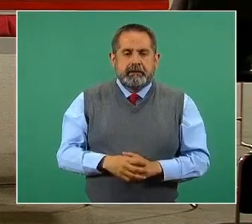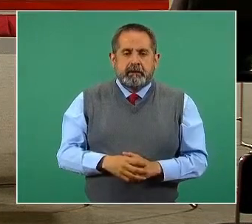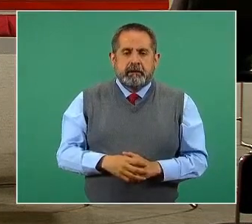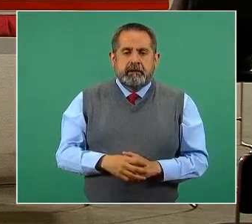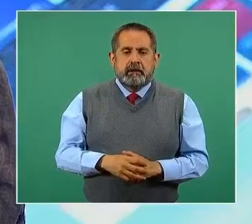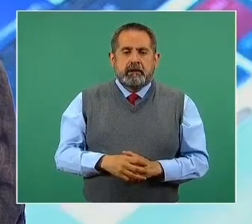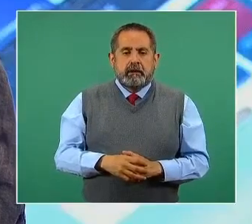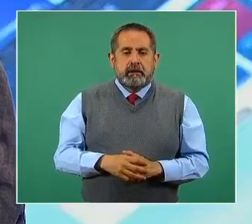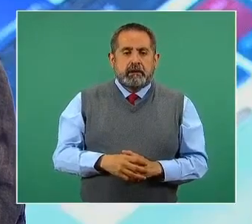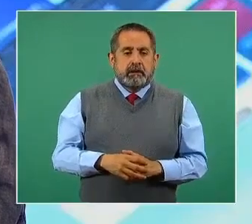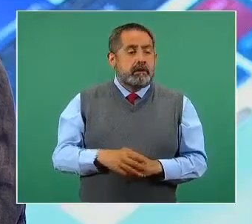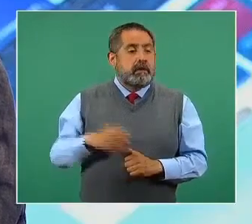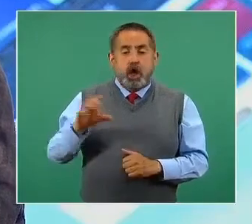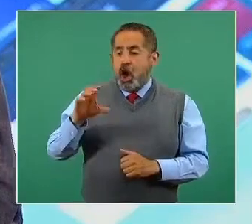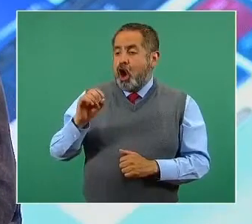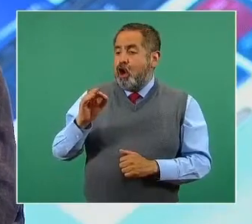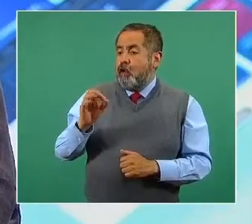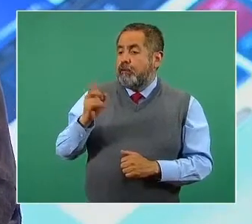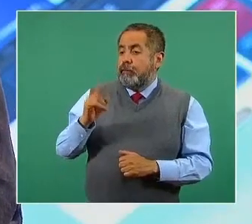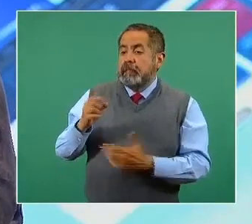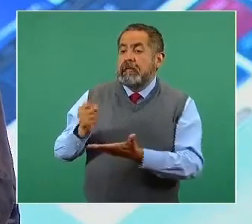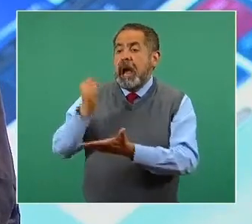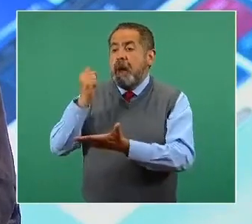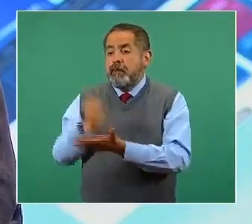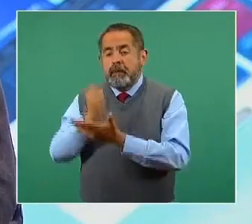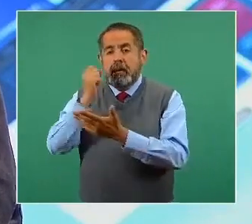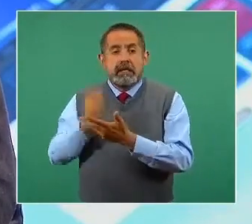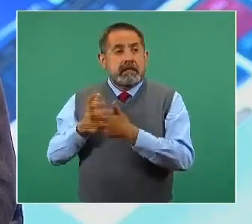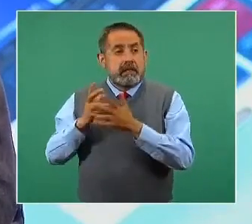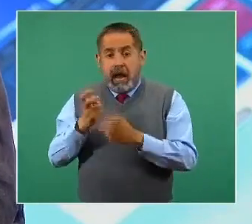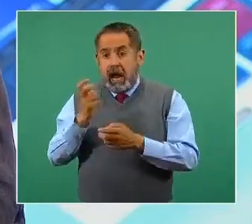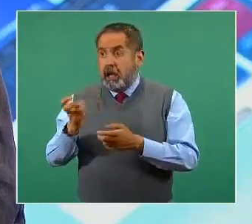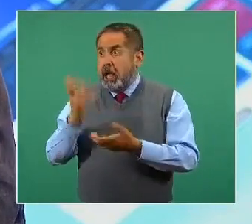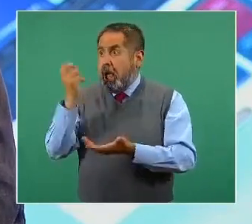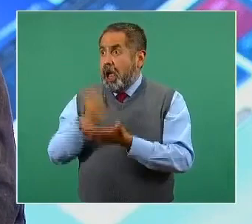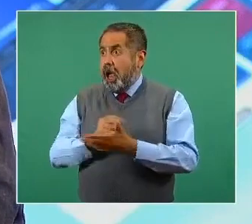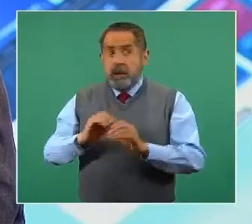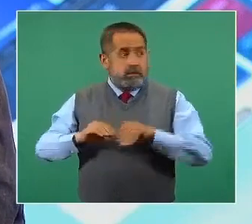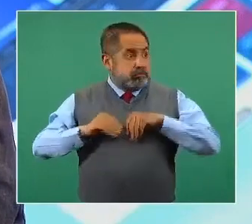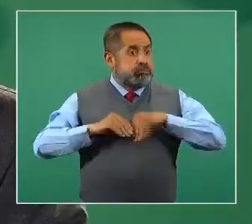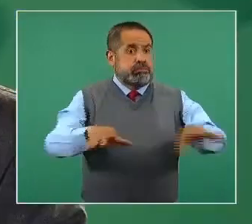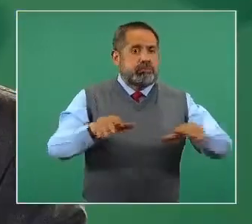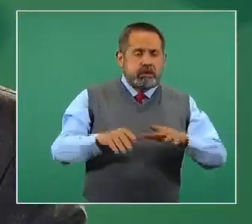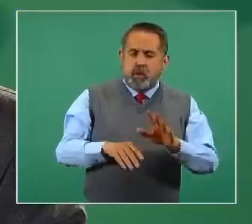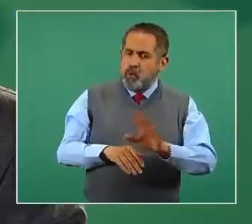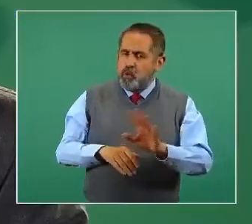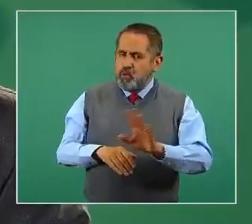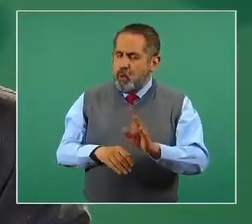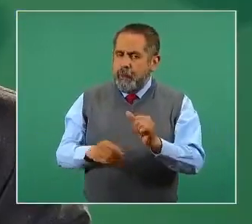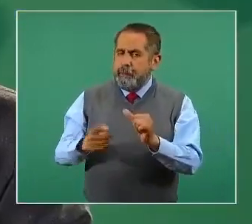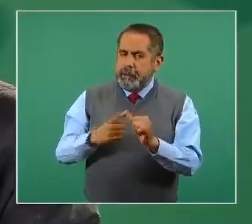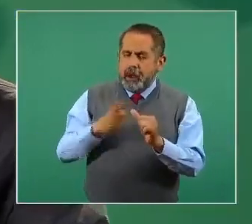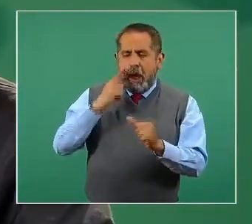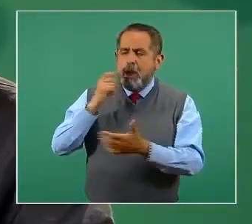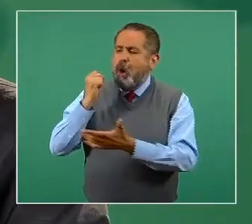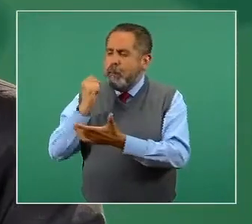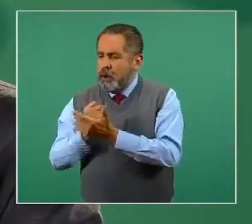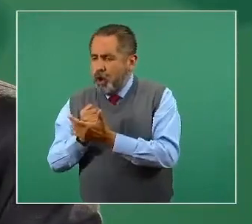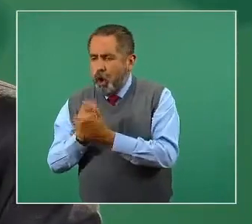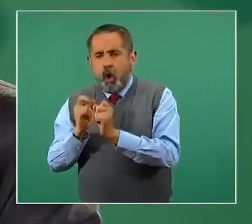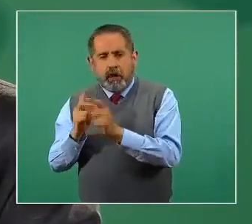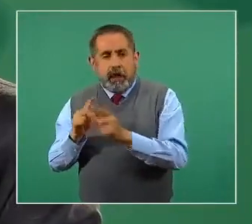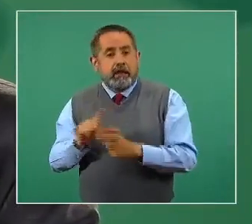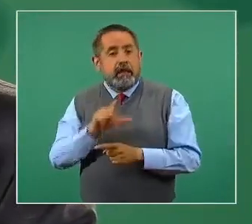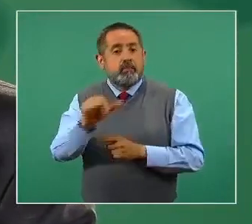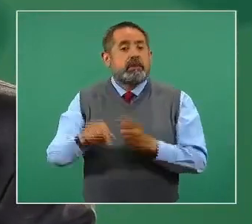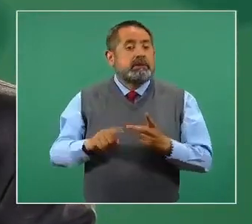No basta con que lo apruebe o no COFEPRIS, que en su momento desde luego es un paso indispensable. Falta también